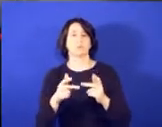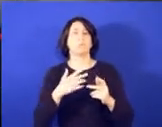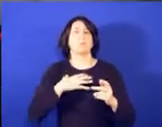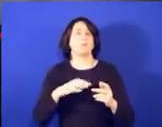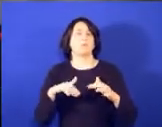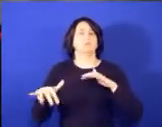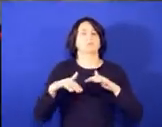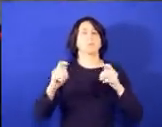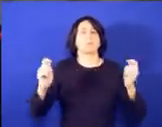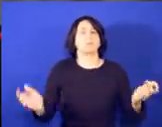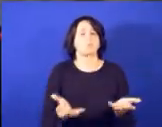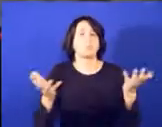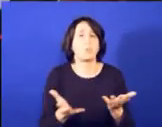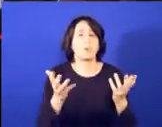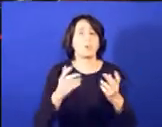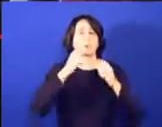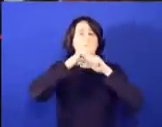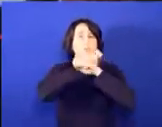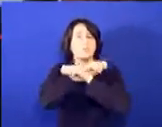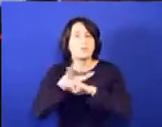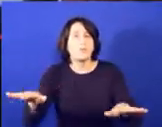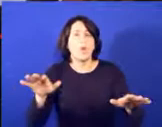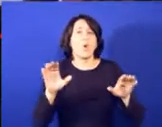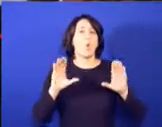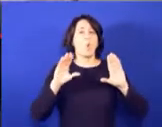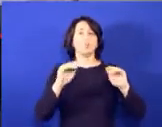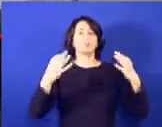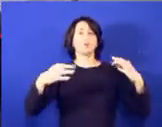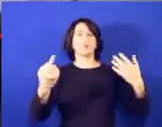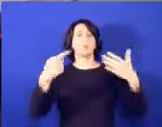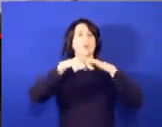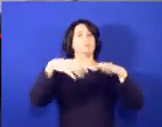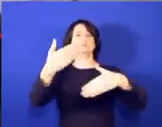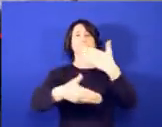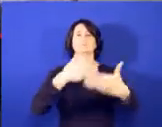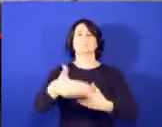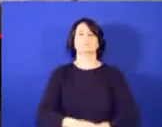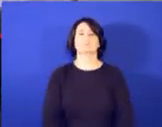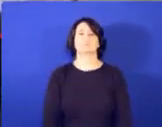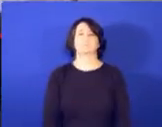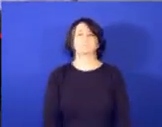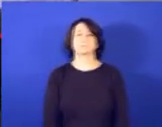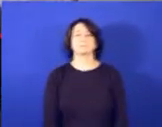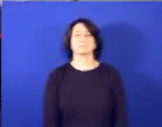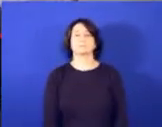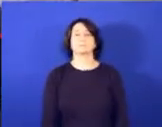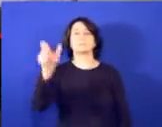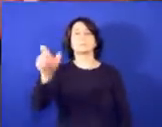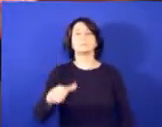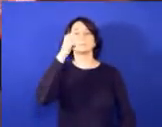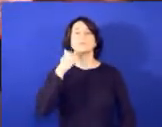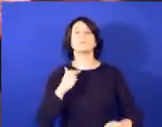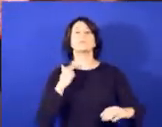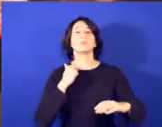Sariak ha concedido, además del tradicional Premio Lauaseta Honorífico, que ha recaído en la etnógrafa Carmele Goñi, otros